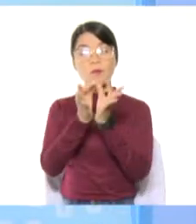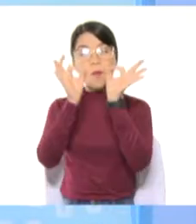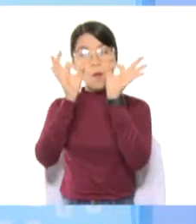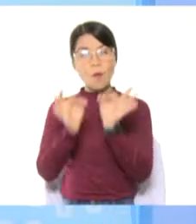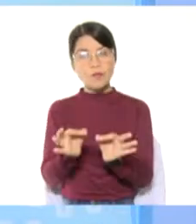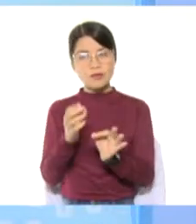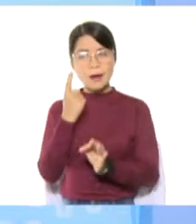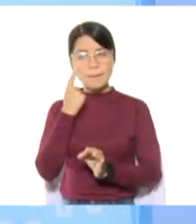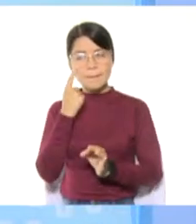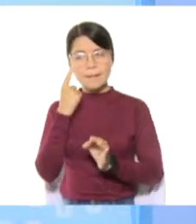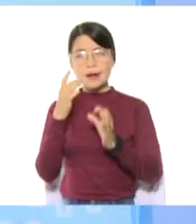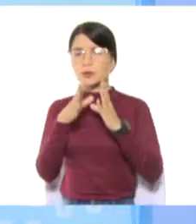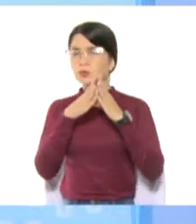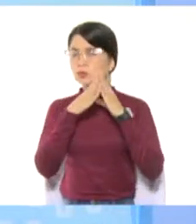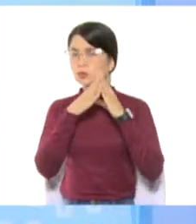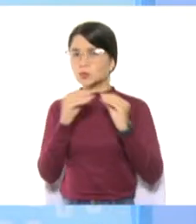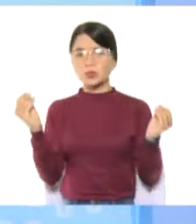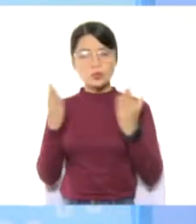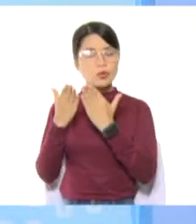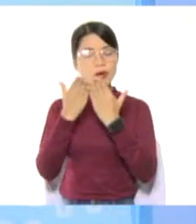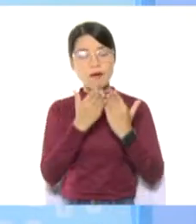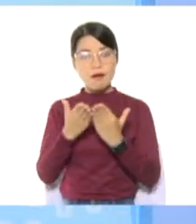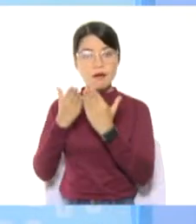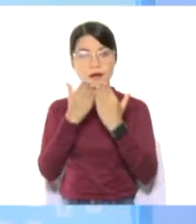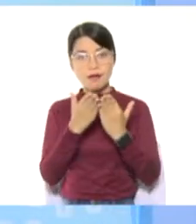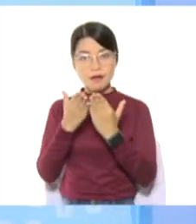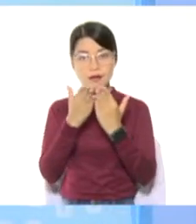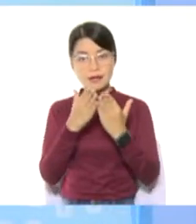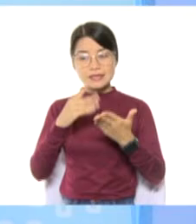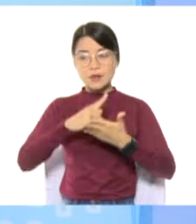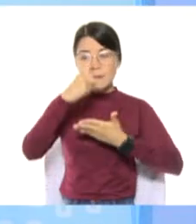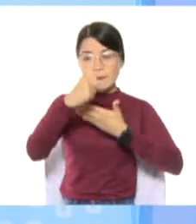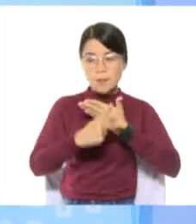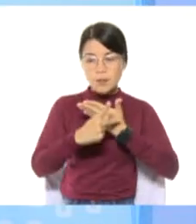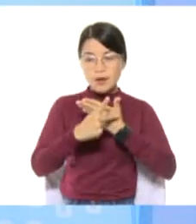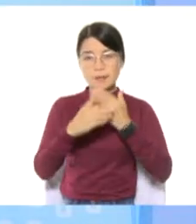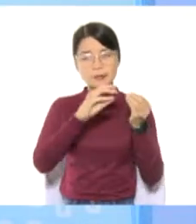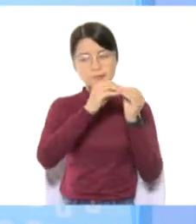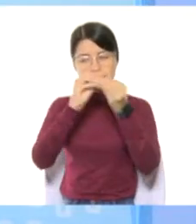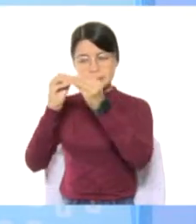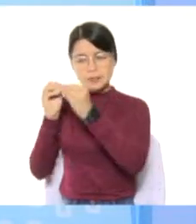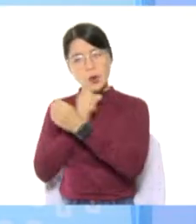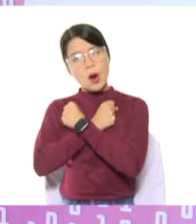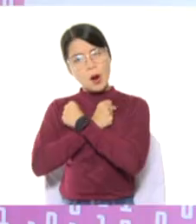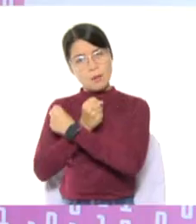pierdan ninguna de nuestras programaciones que hacemos con amor y cariño para todos ustedes.